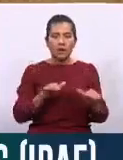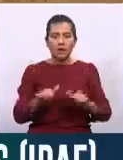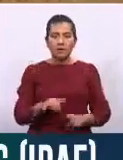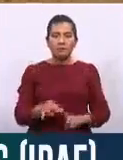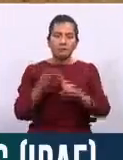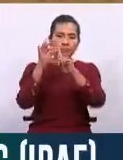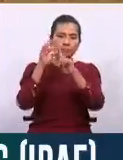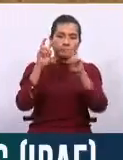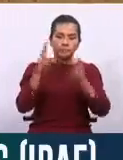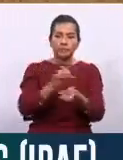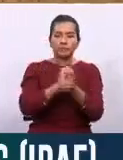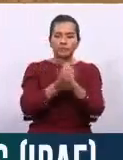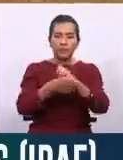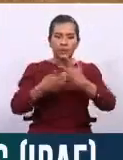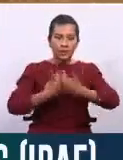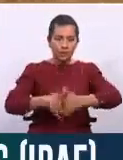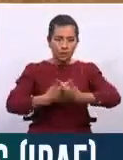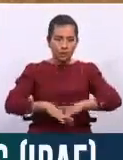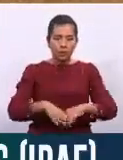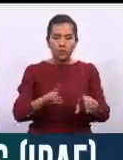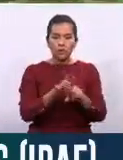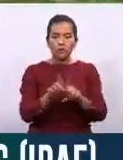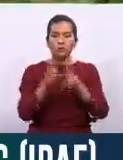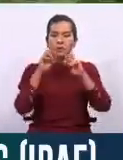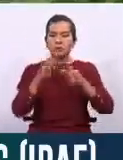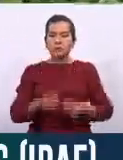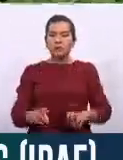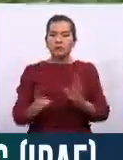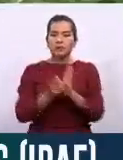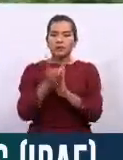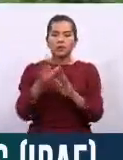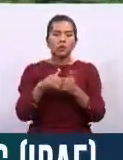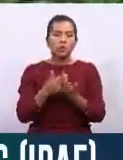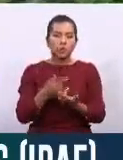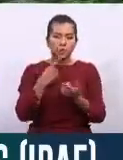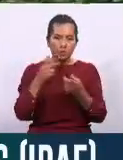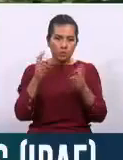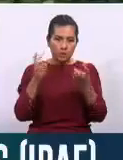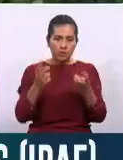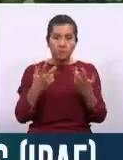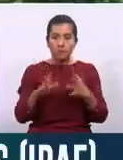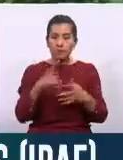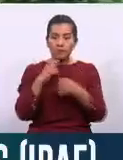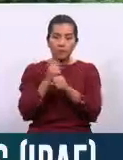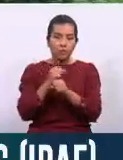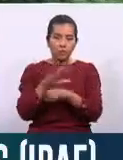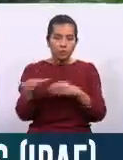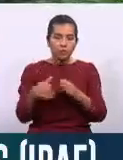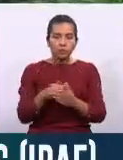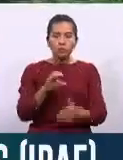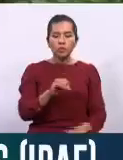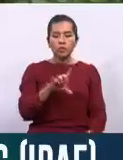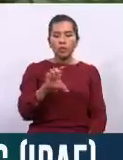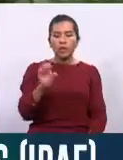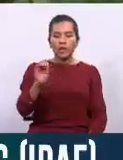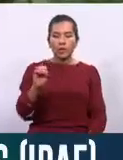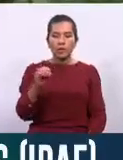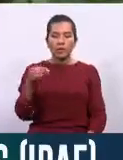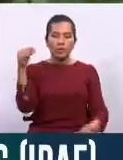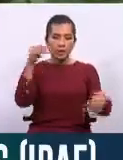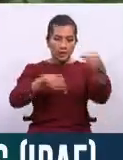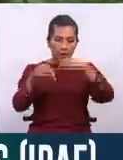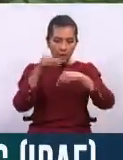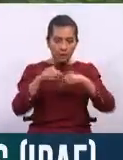la industrialización, además de la investigación y desarrollo tecnológico productivo de la oleoquímica de especies para